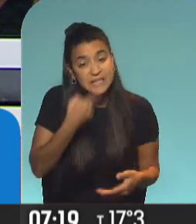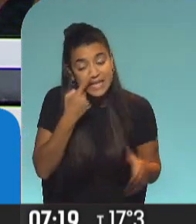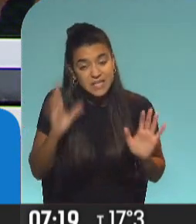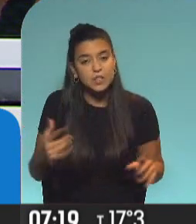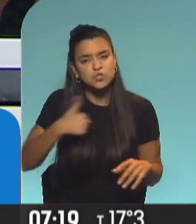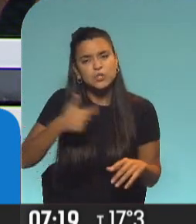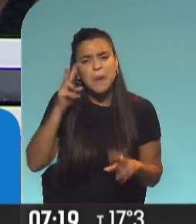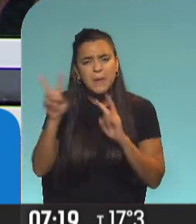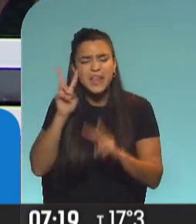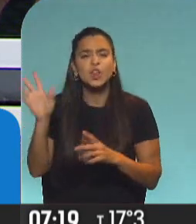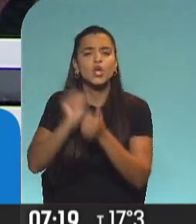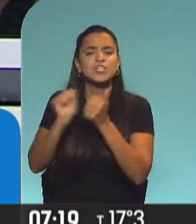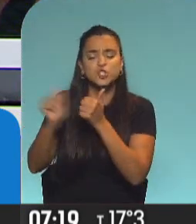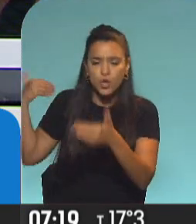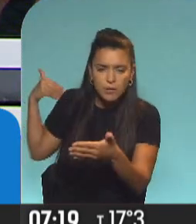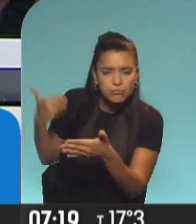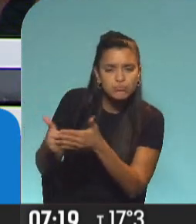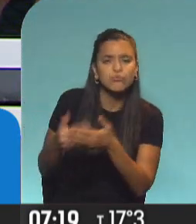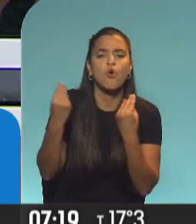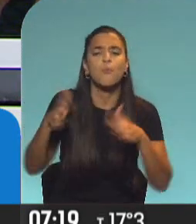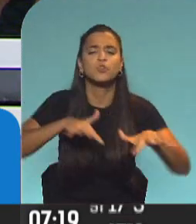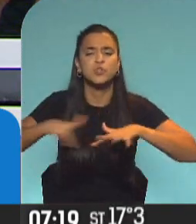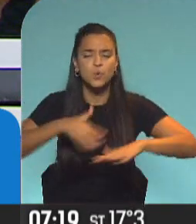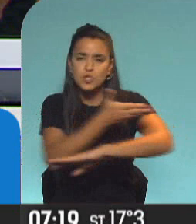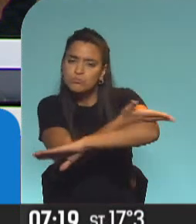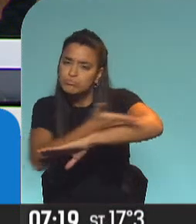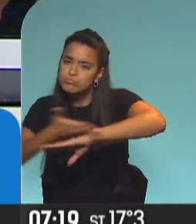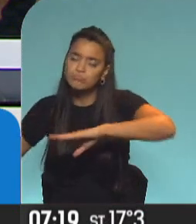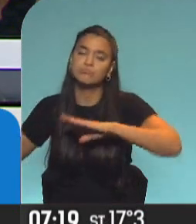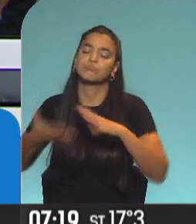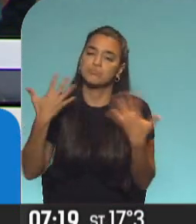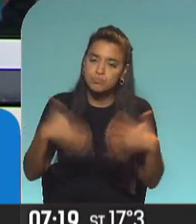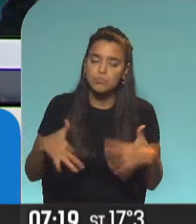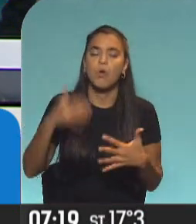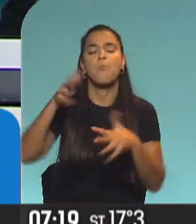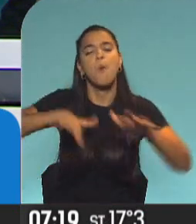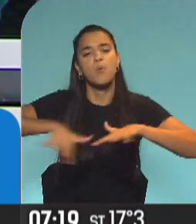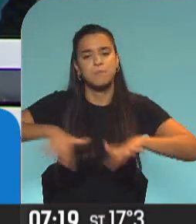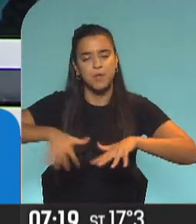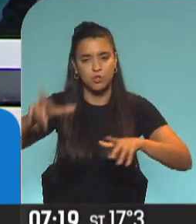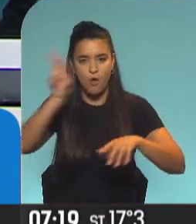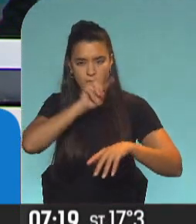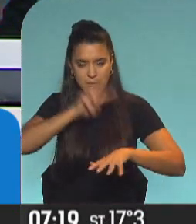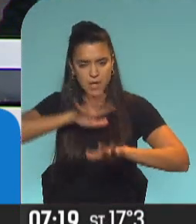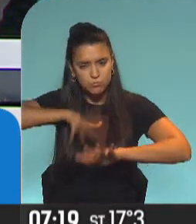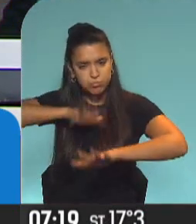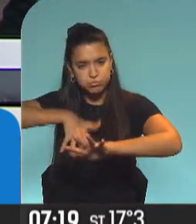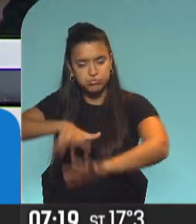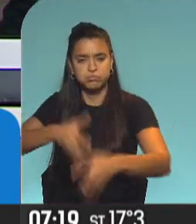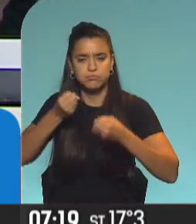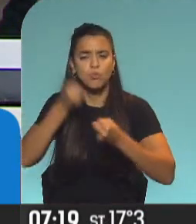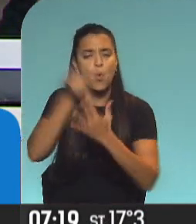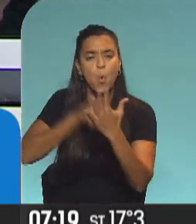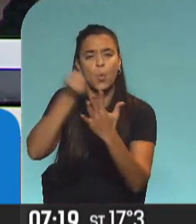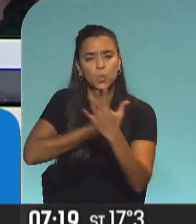un poco la historia y la situación, cómo se fue dando, una larga marcha, ¿no? Movimiento feminista, presión en las calles, mucha